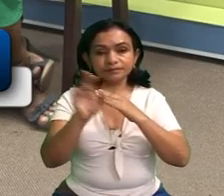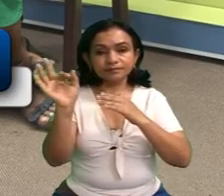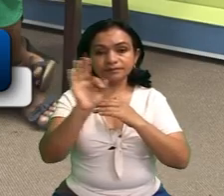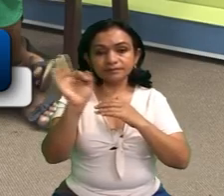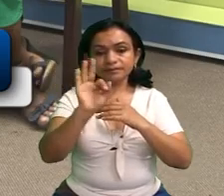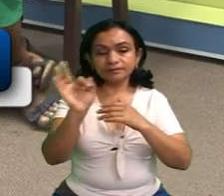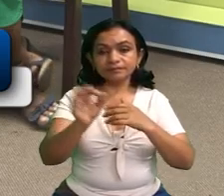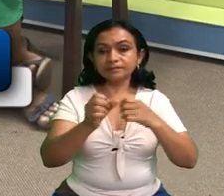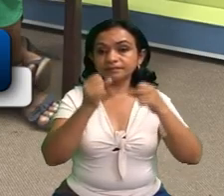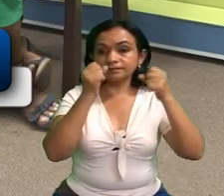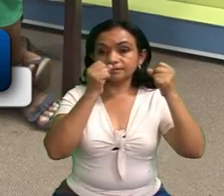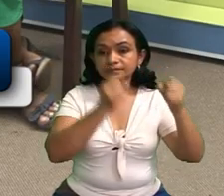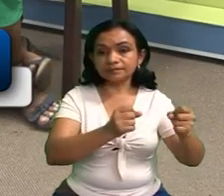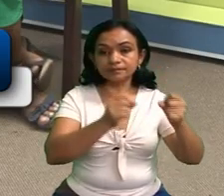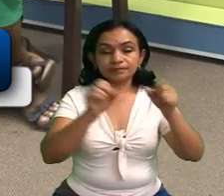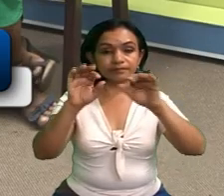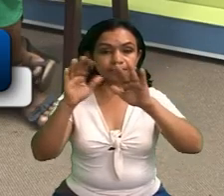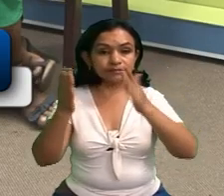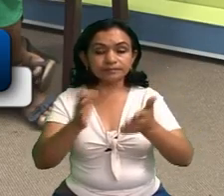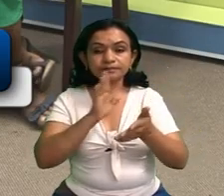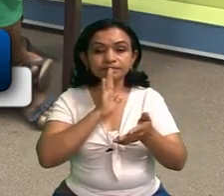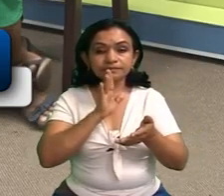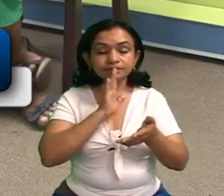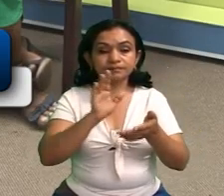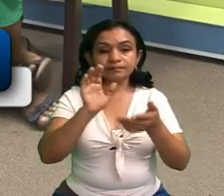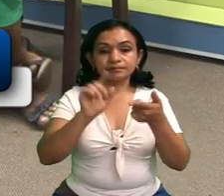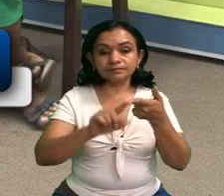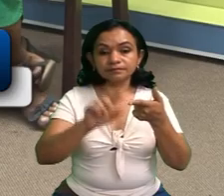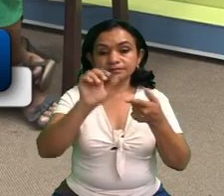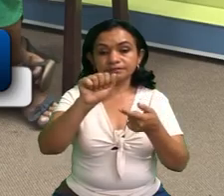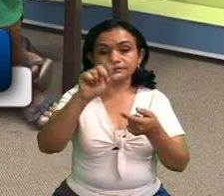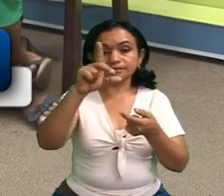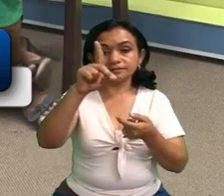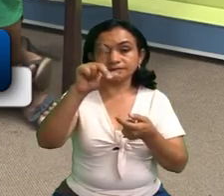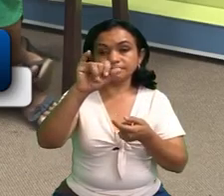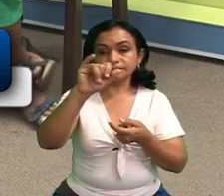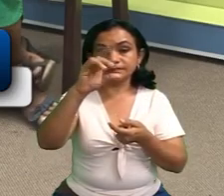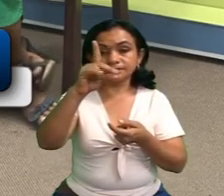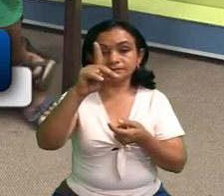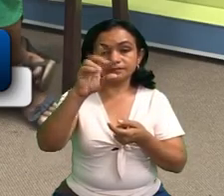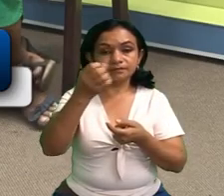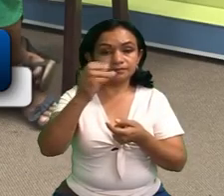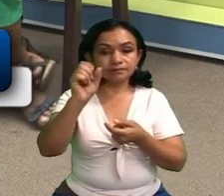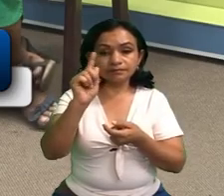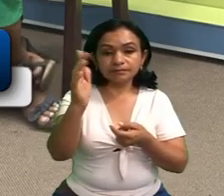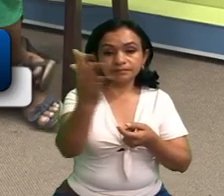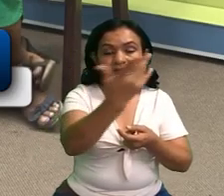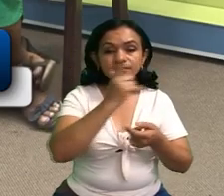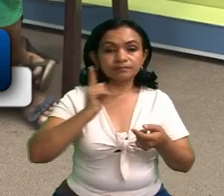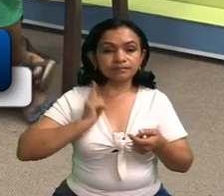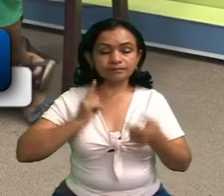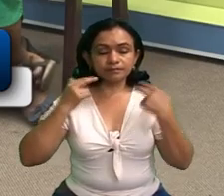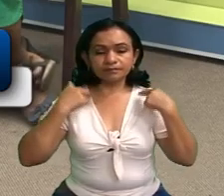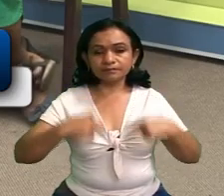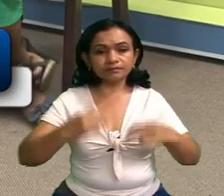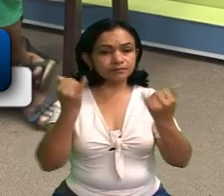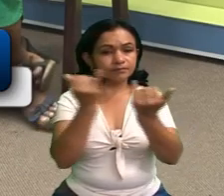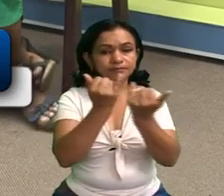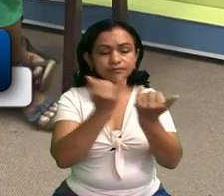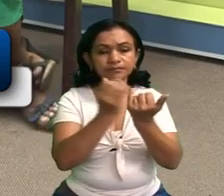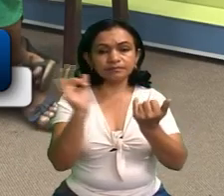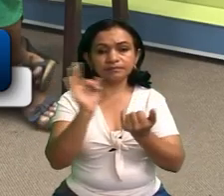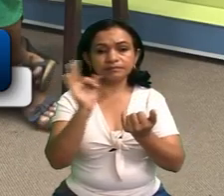La misma manera, sirve para los dos. Recuerden que estamos hablando de tejido adiposo. Todos los seres humanos tenemos tejido adiposo, entonces se trata de la misma manera. Ahora,